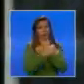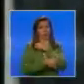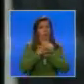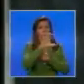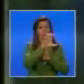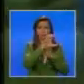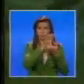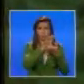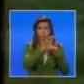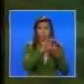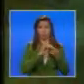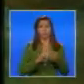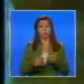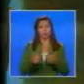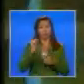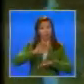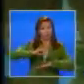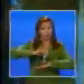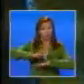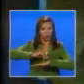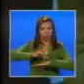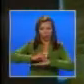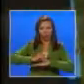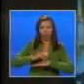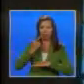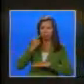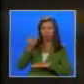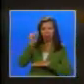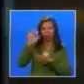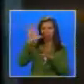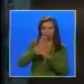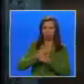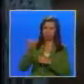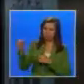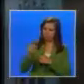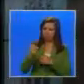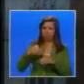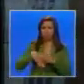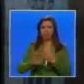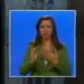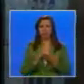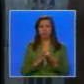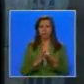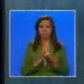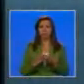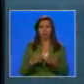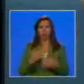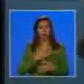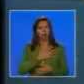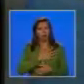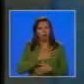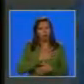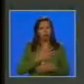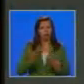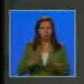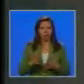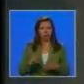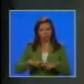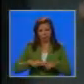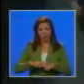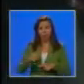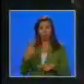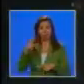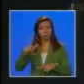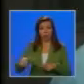clínica privada que recibió anoche al africano, Jorge Pinos, recuerda que este llegó sin signos vitales en un taxi acompañado por otras